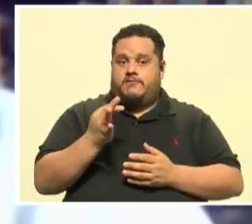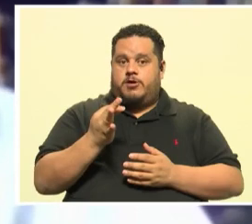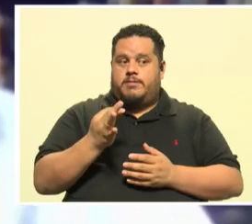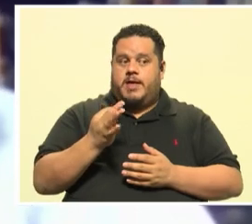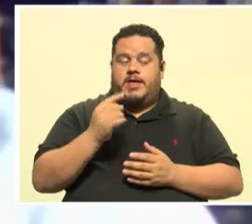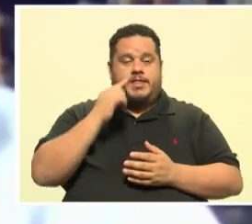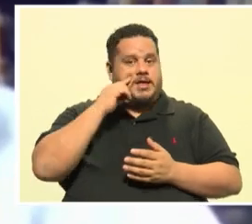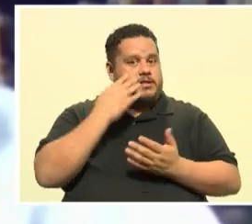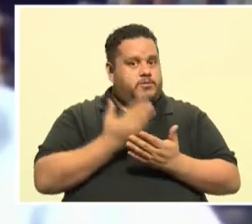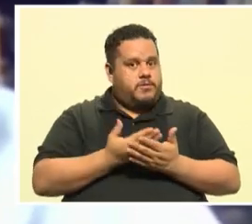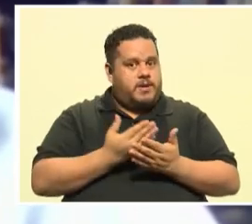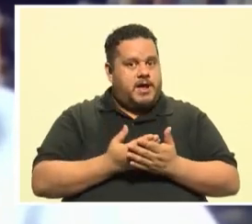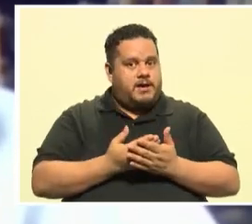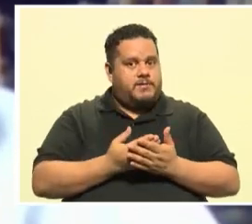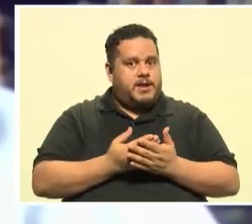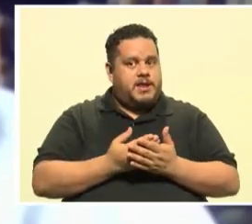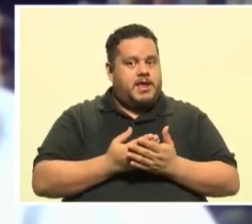durar mucho, es decir, que